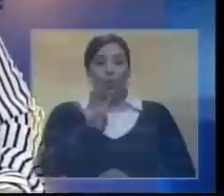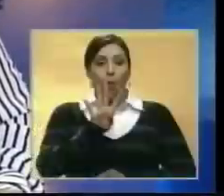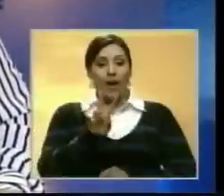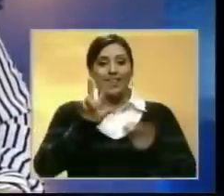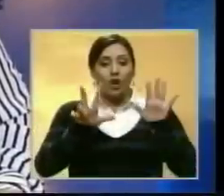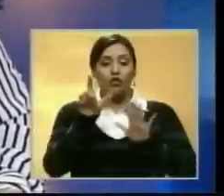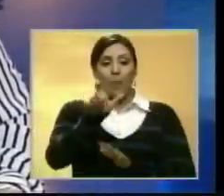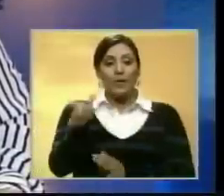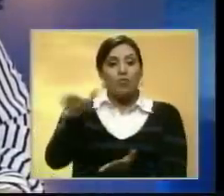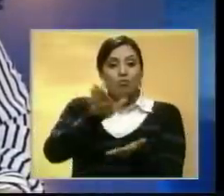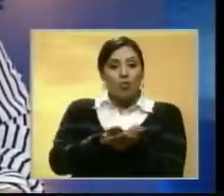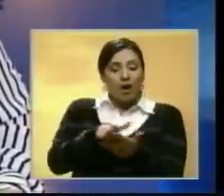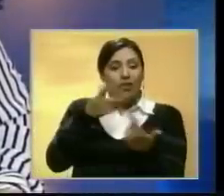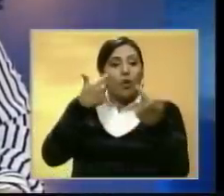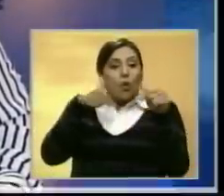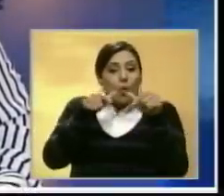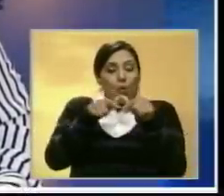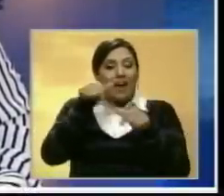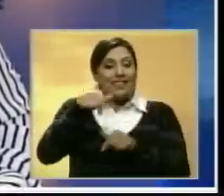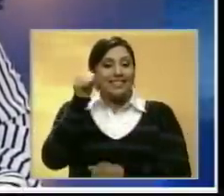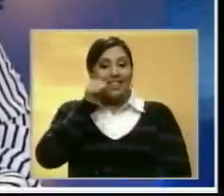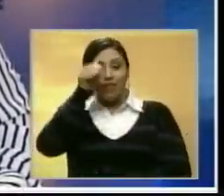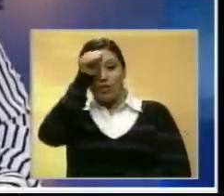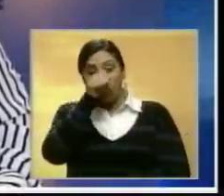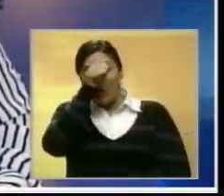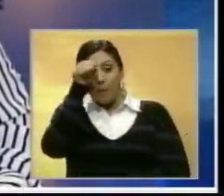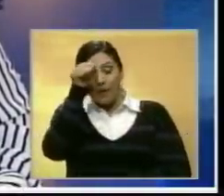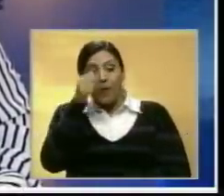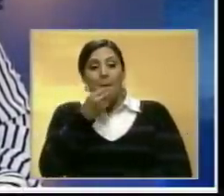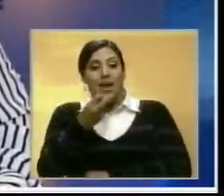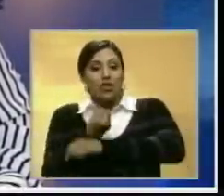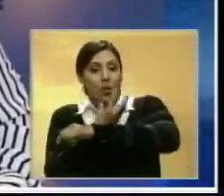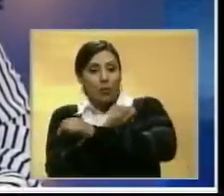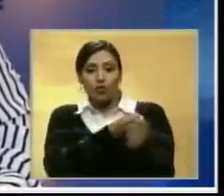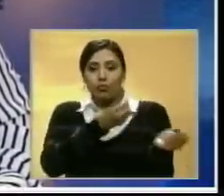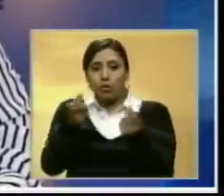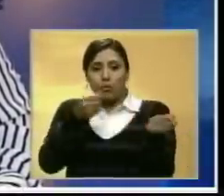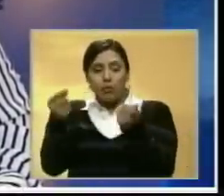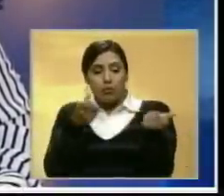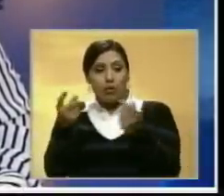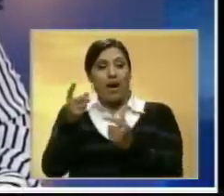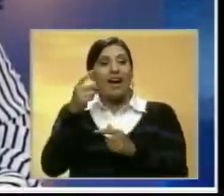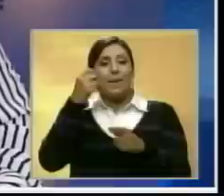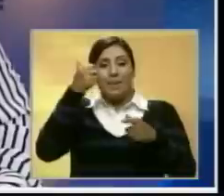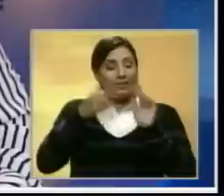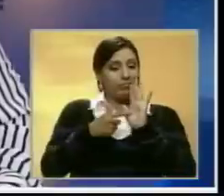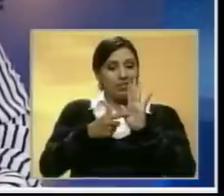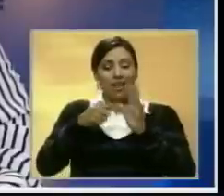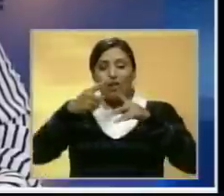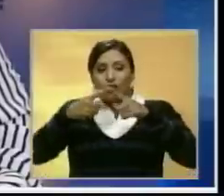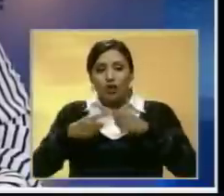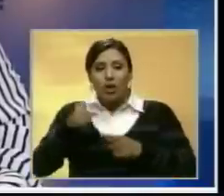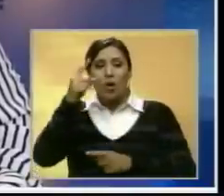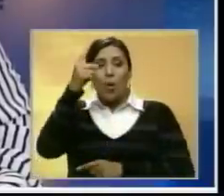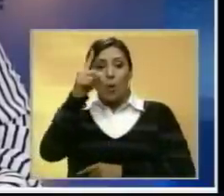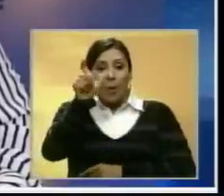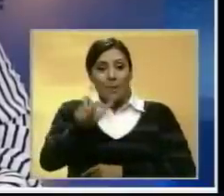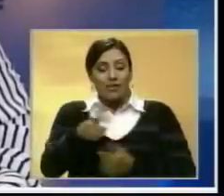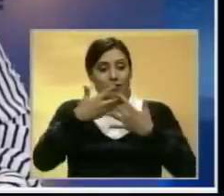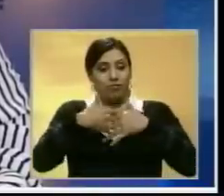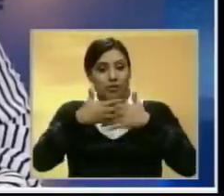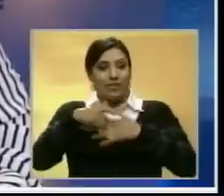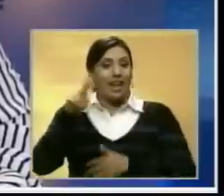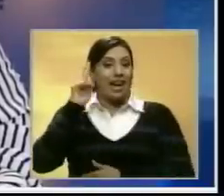$48 cadáveres fueron ingresados durante este fin de semana a la morgue de Bellomonte, aquí en Caracas. Entre los casos se contabiliza un crimen de un empresario